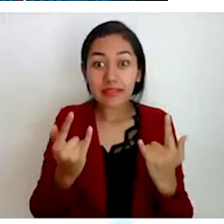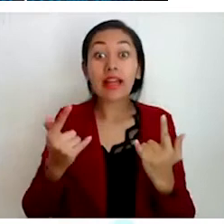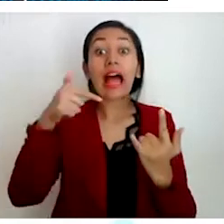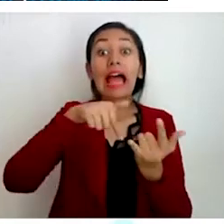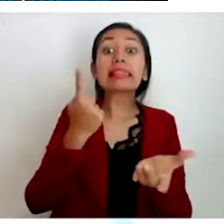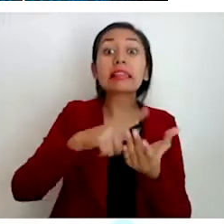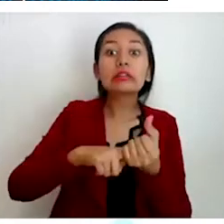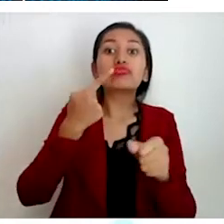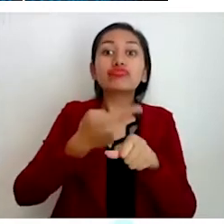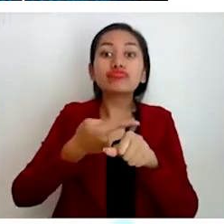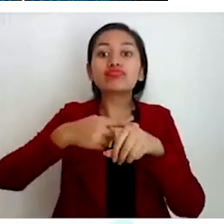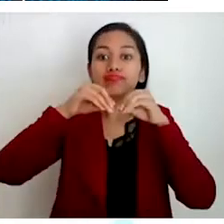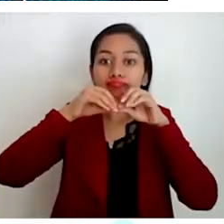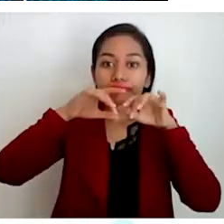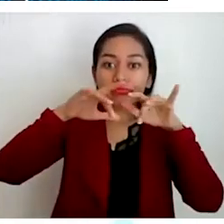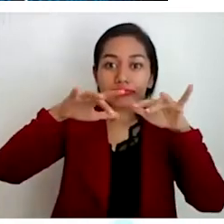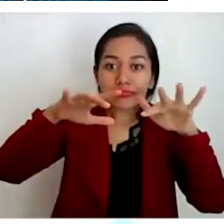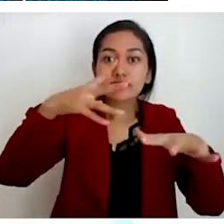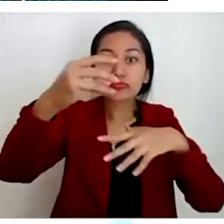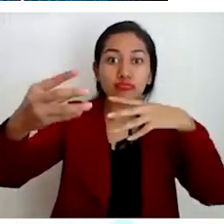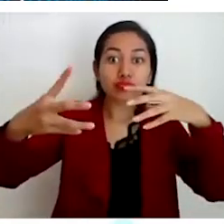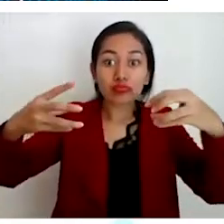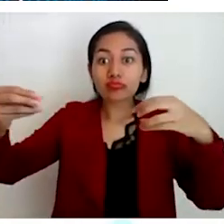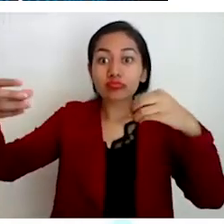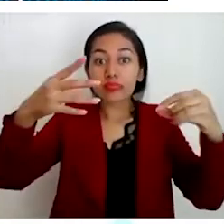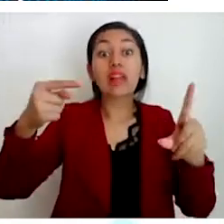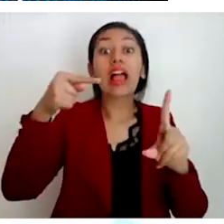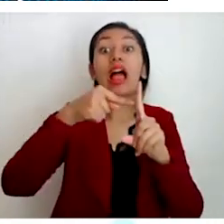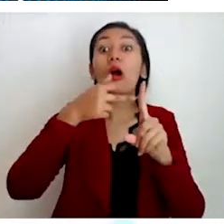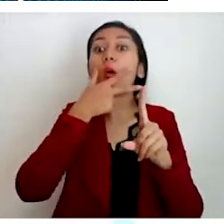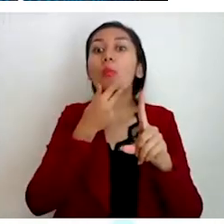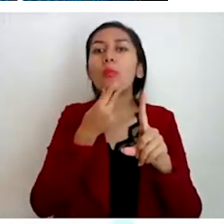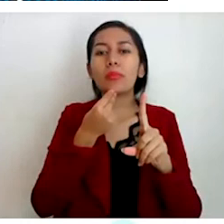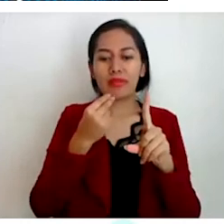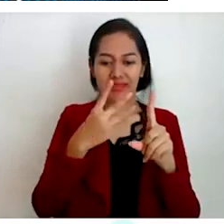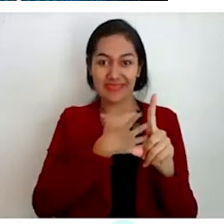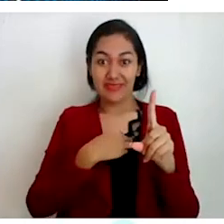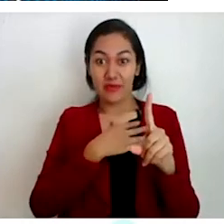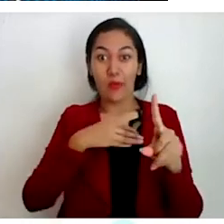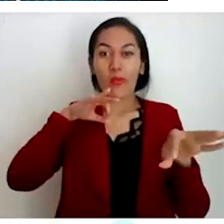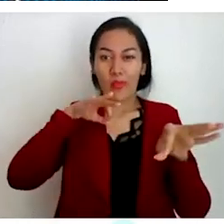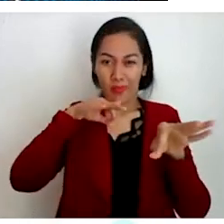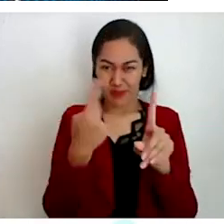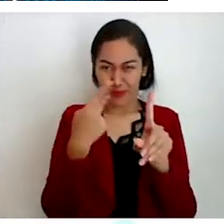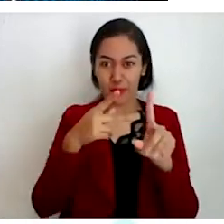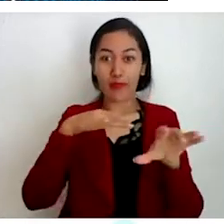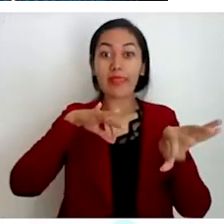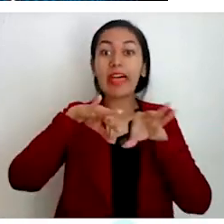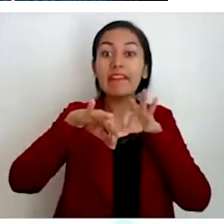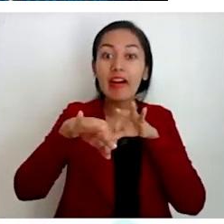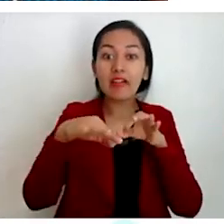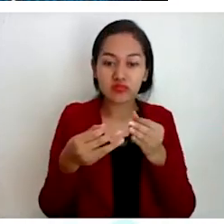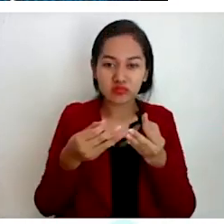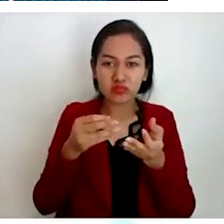sí. Como este señor tenía a sus hijos trabajando, produciendo este veneno contra las ratas, pues tenía ya